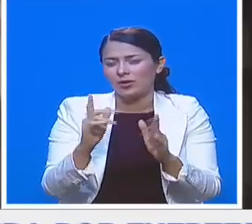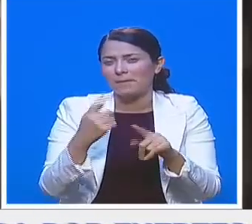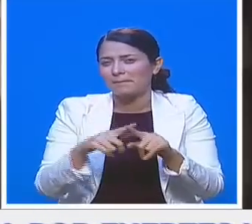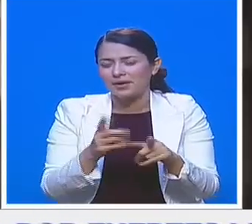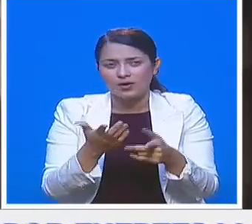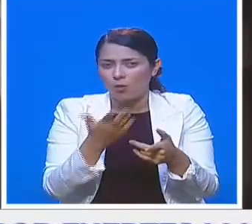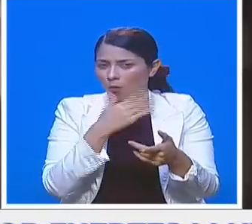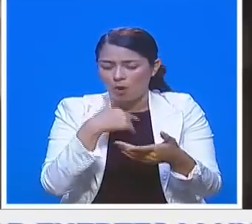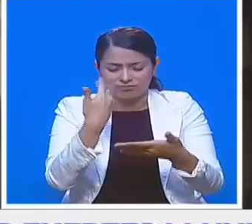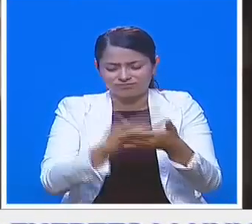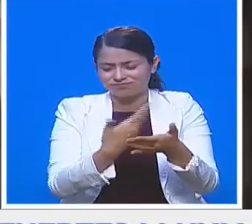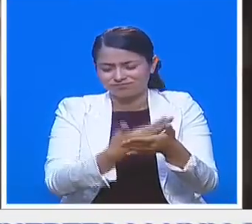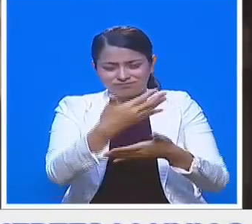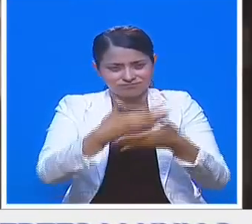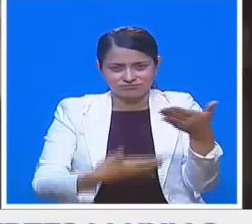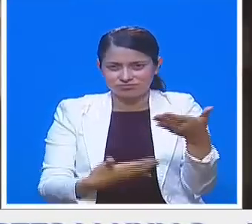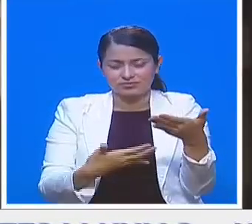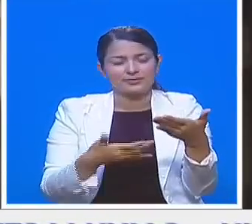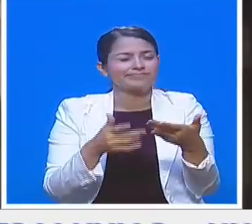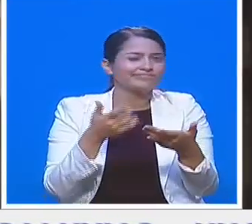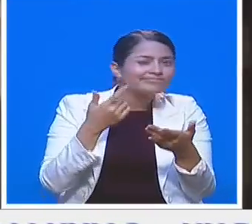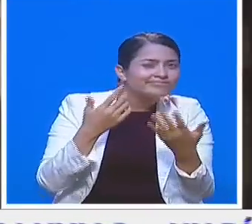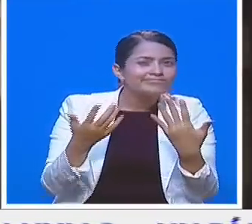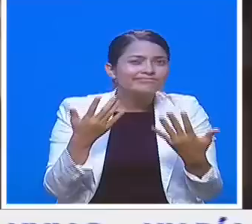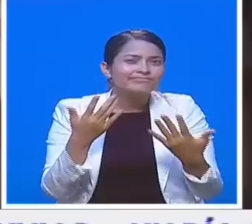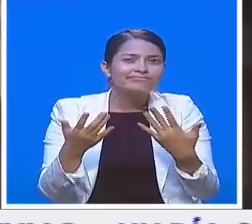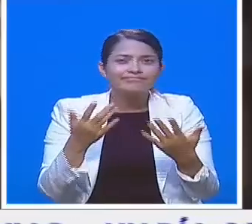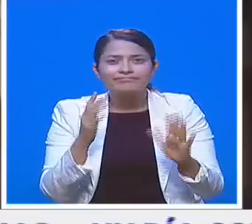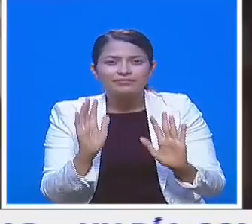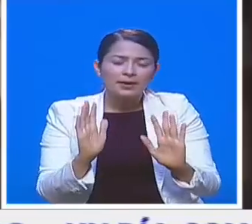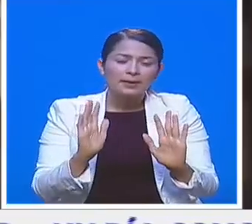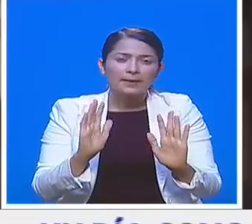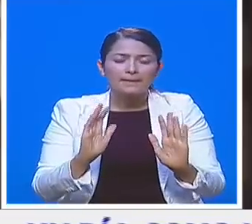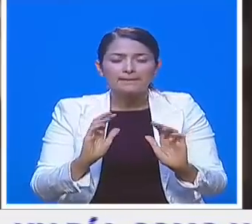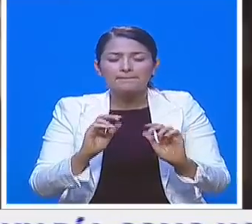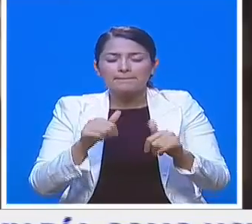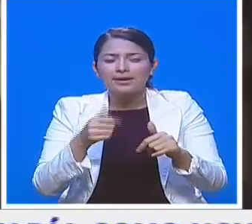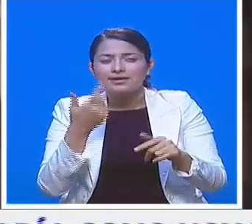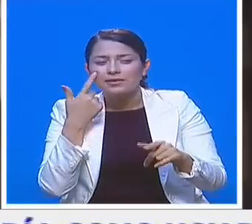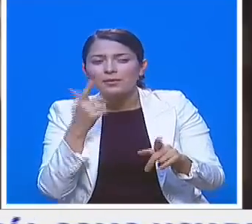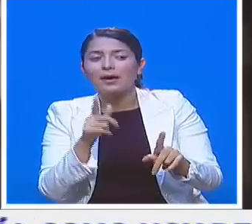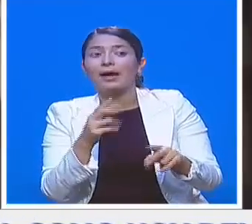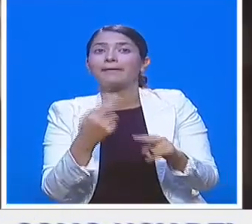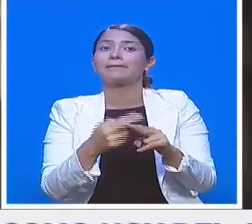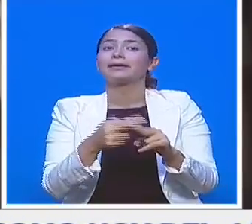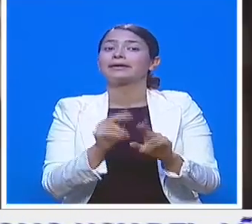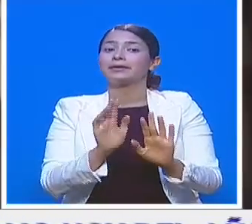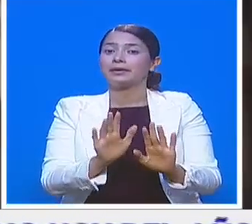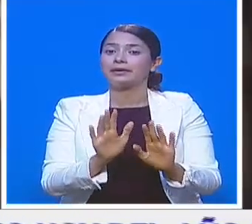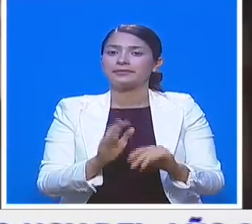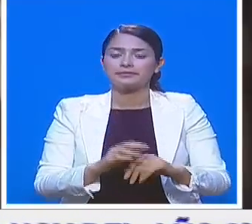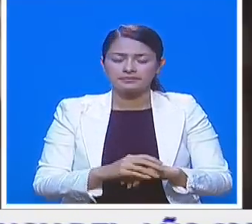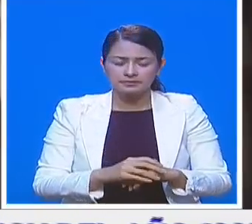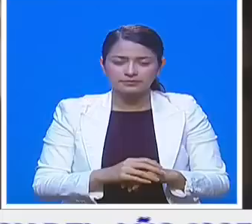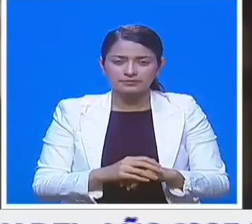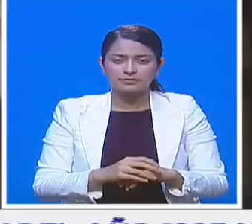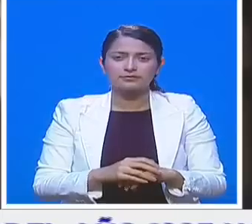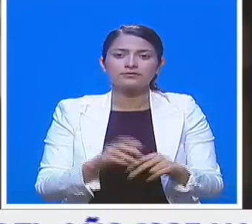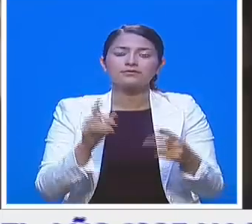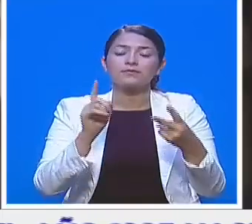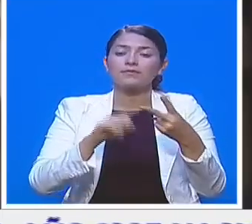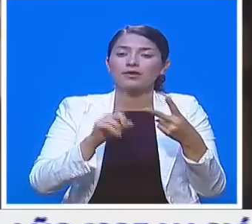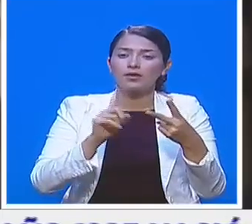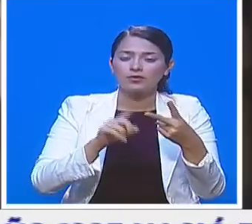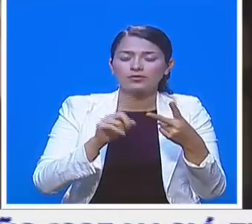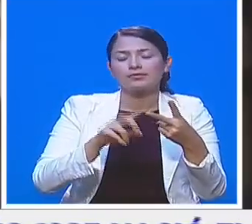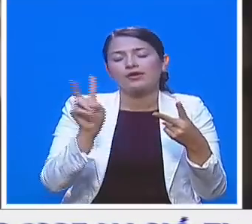las suficientes pruebas. Entonces ya por ahí comienzan, como se dice ahora, las banderas rojas. Luego, en el caso concreto de los venezolanos